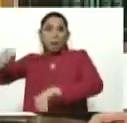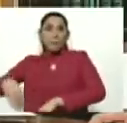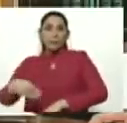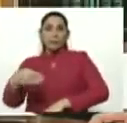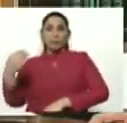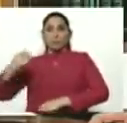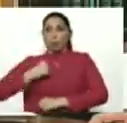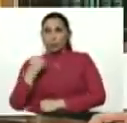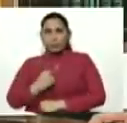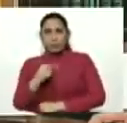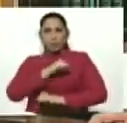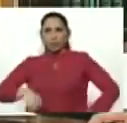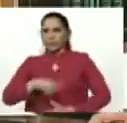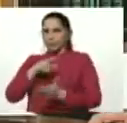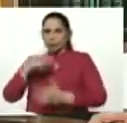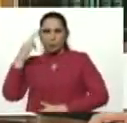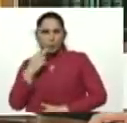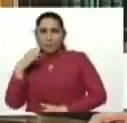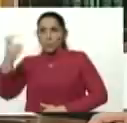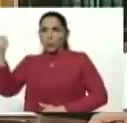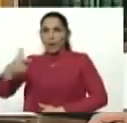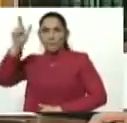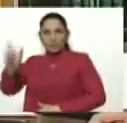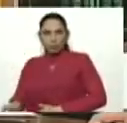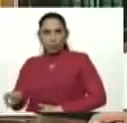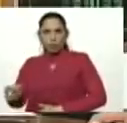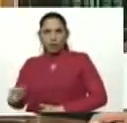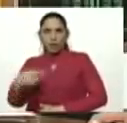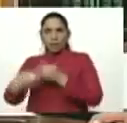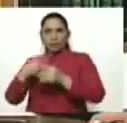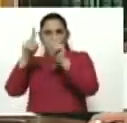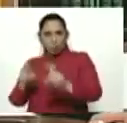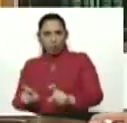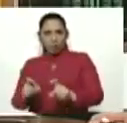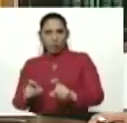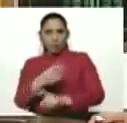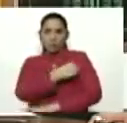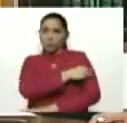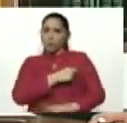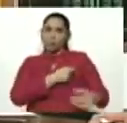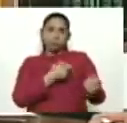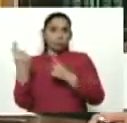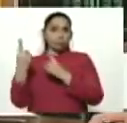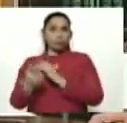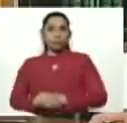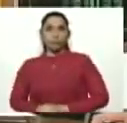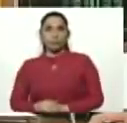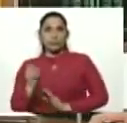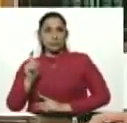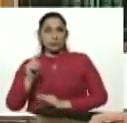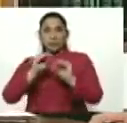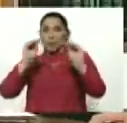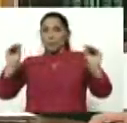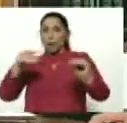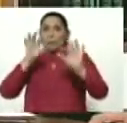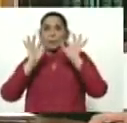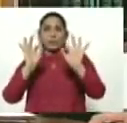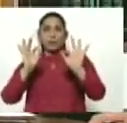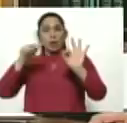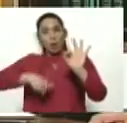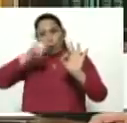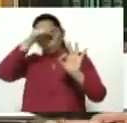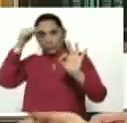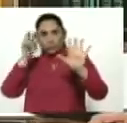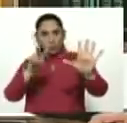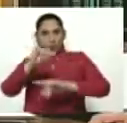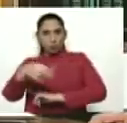Armada para ir a buscar a esta persona, mire, y hacerle las pruebas. Y hospitalizarlo si es necesario. Es un llamado especial que estoy haciendo hoy domingo 7